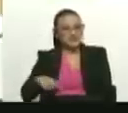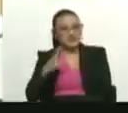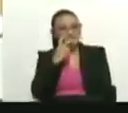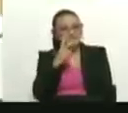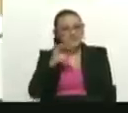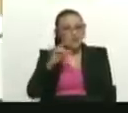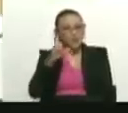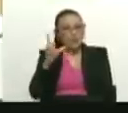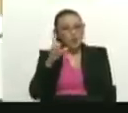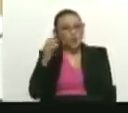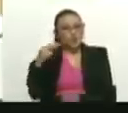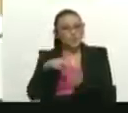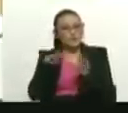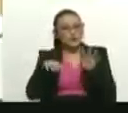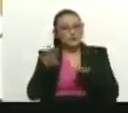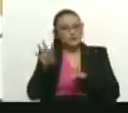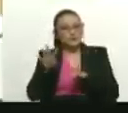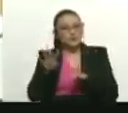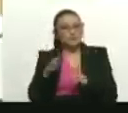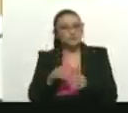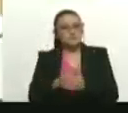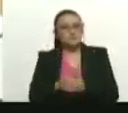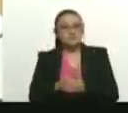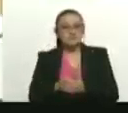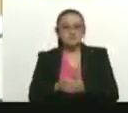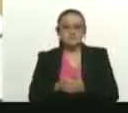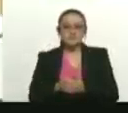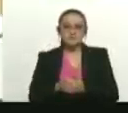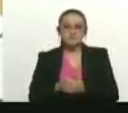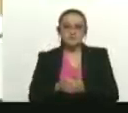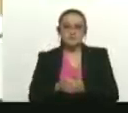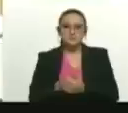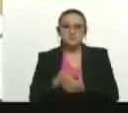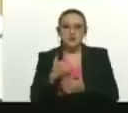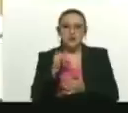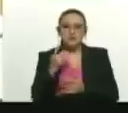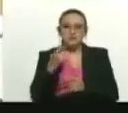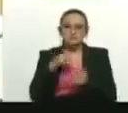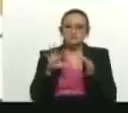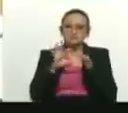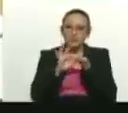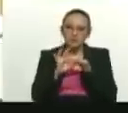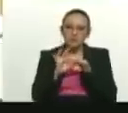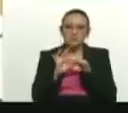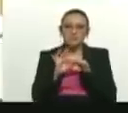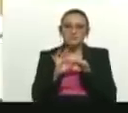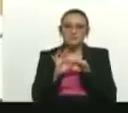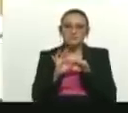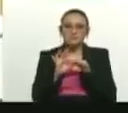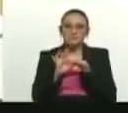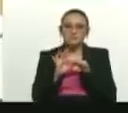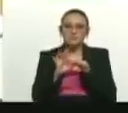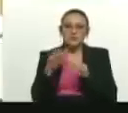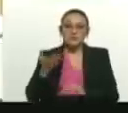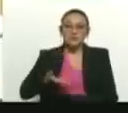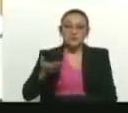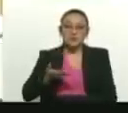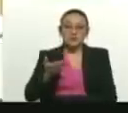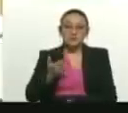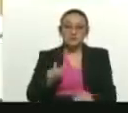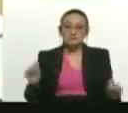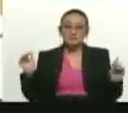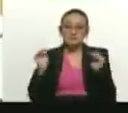de julio de 2014, tenemos una asociación estratégica de alto